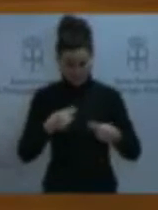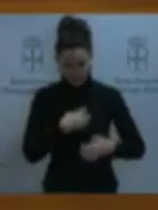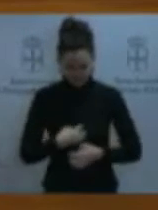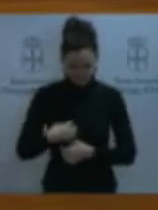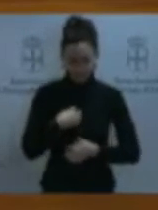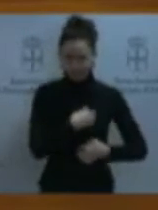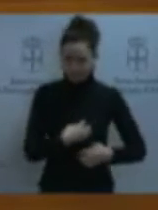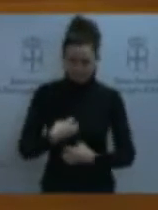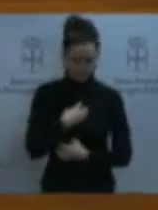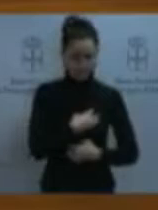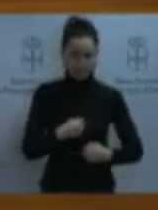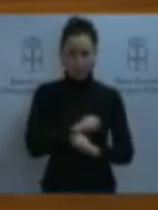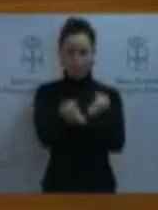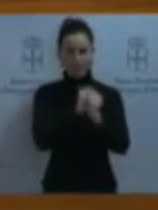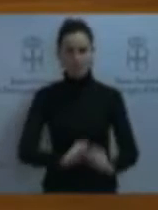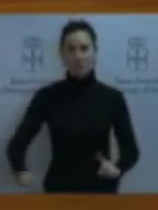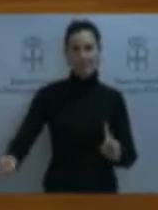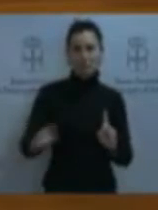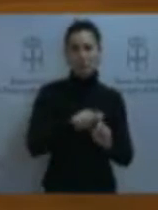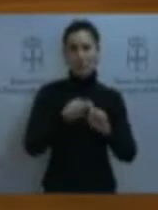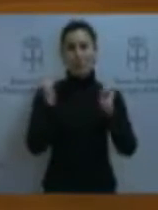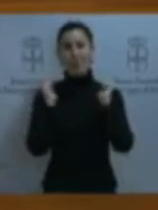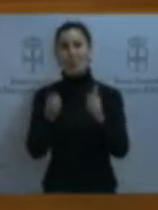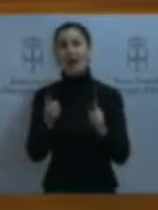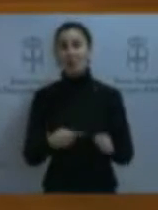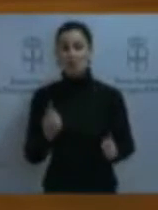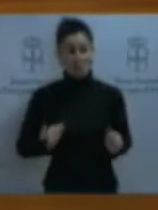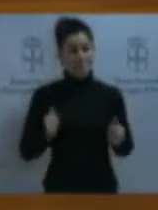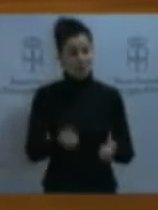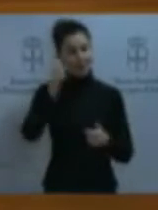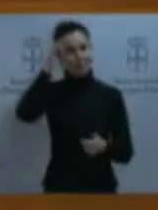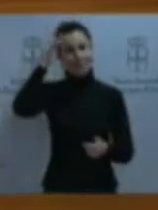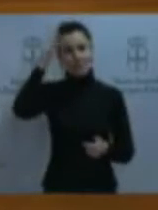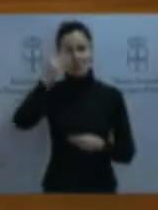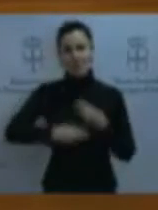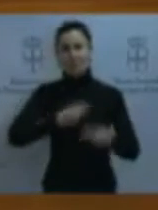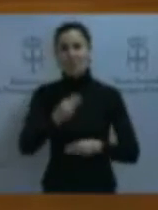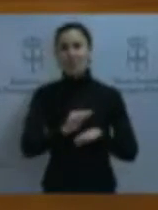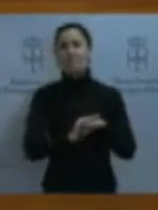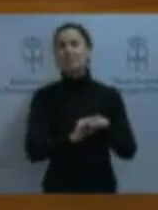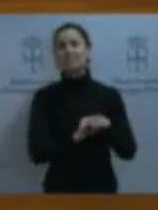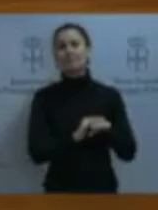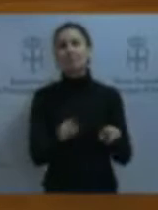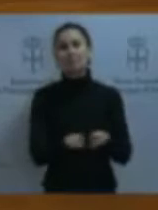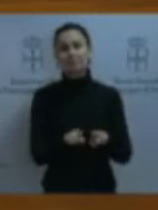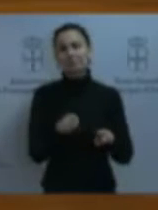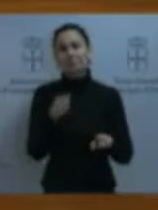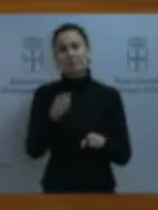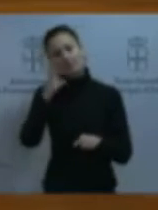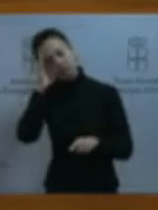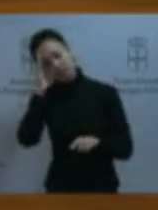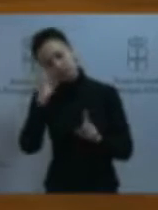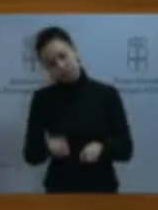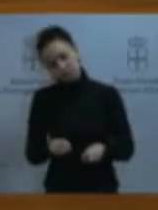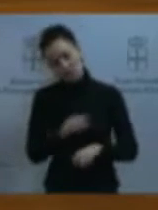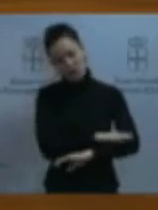con la ilusión de poder hacer muchas cosas y que, lamentablemente, por la inacción del Gobierno, podemos hacer muy poco. Pero que sepan